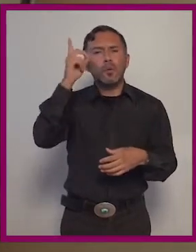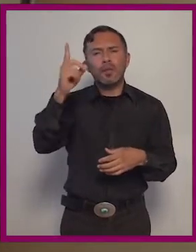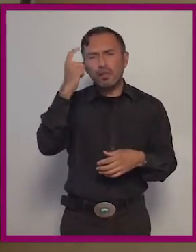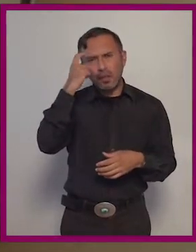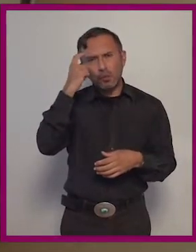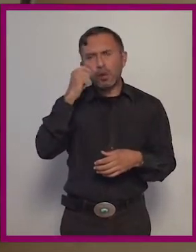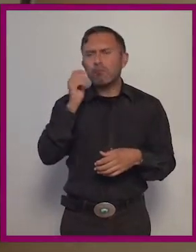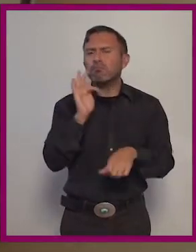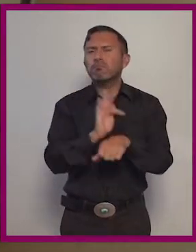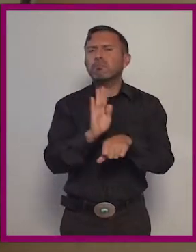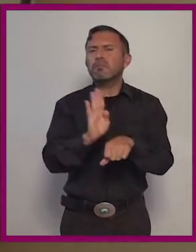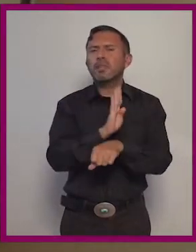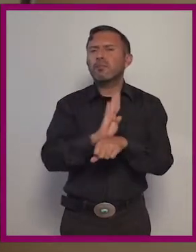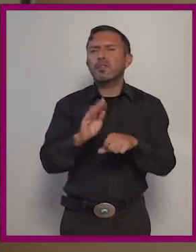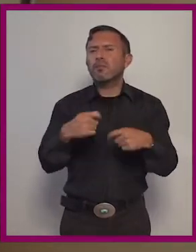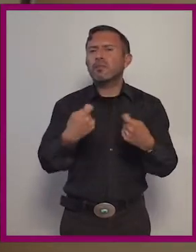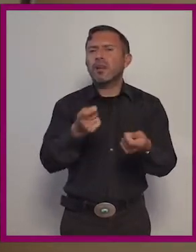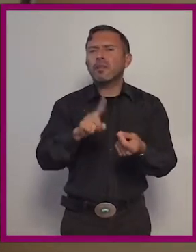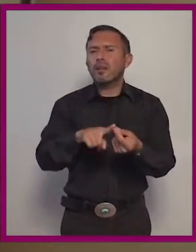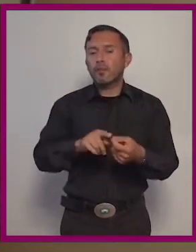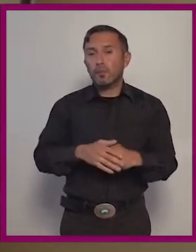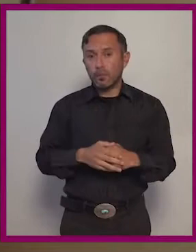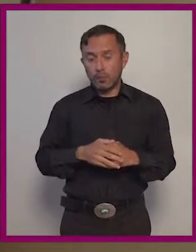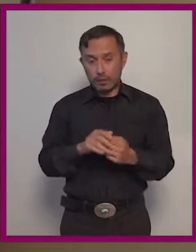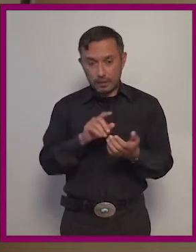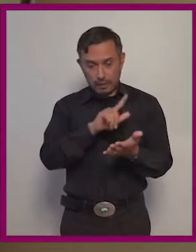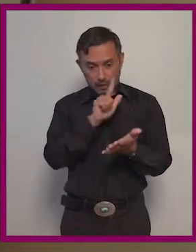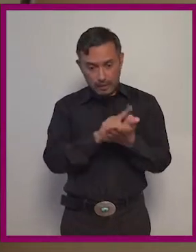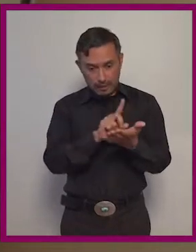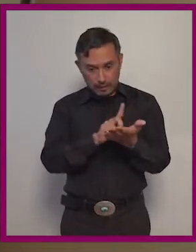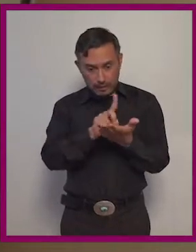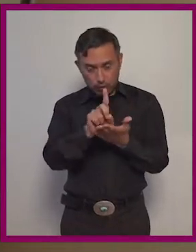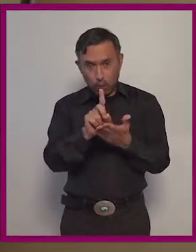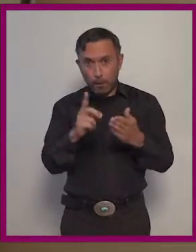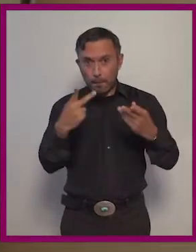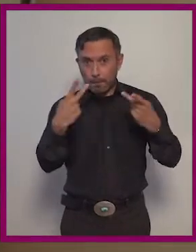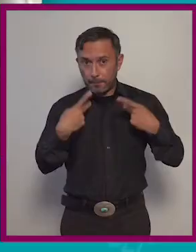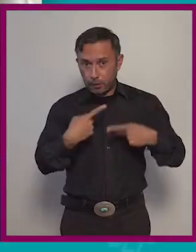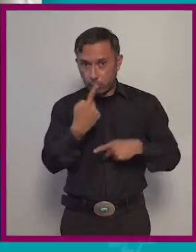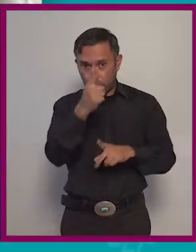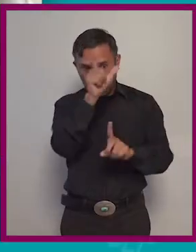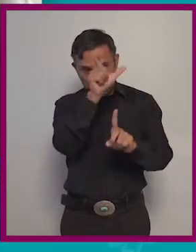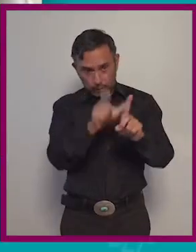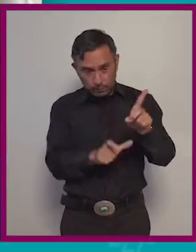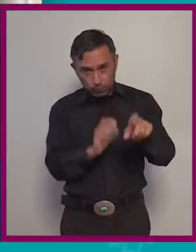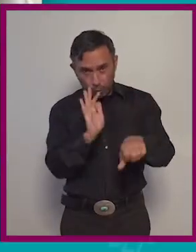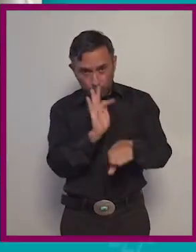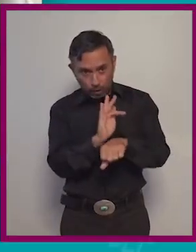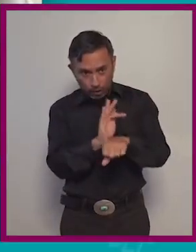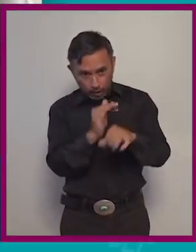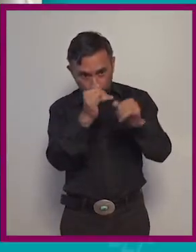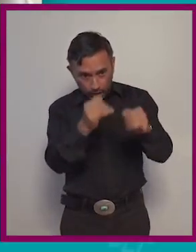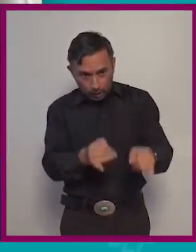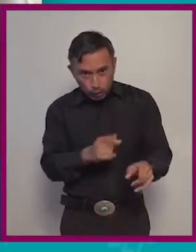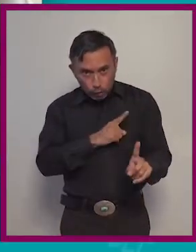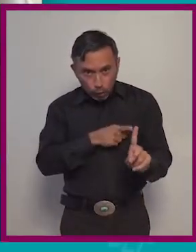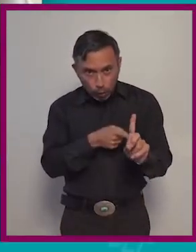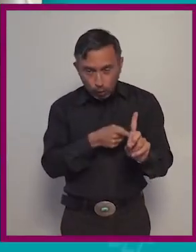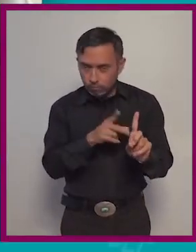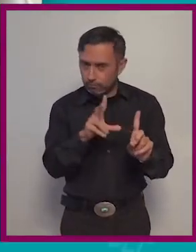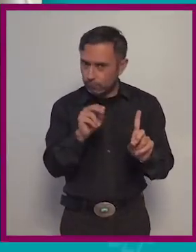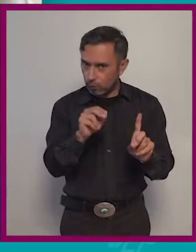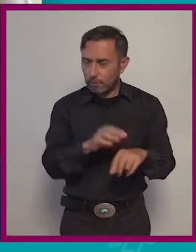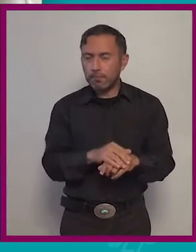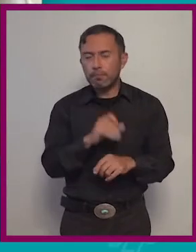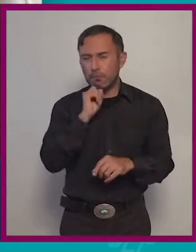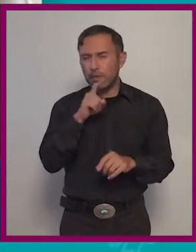intelectual? No es un derecho que beneficie en lo individual a una persona. Y esto lo ilustro un poquito con el ejemplo